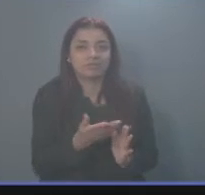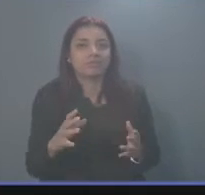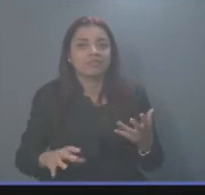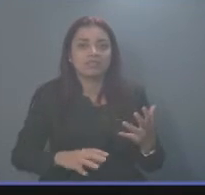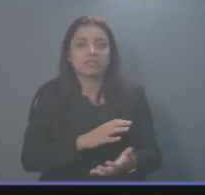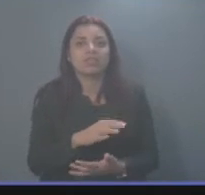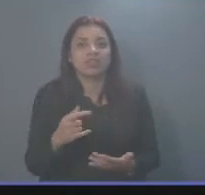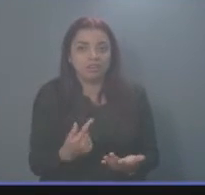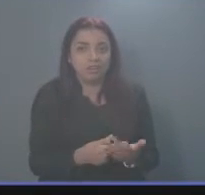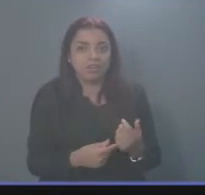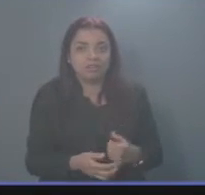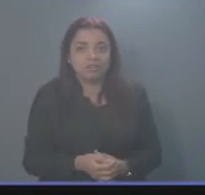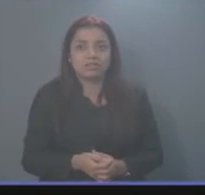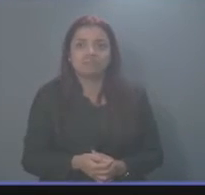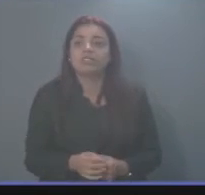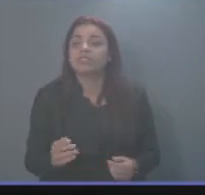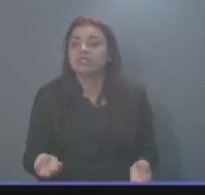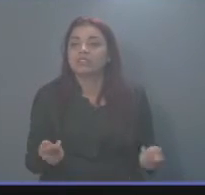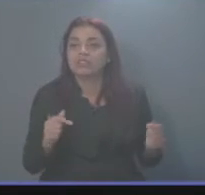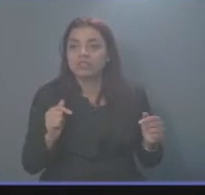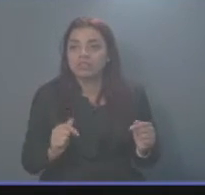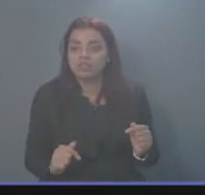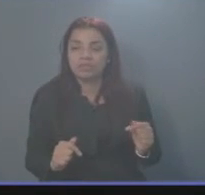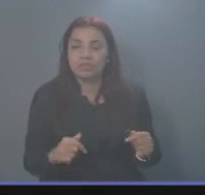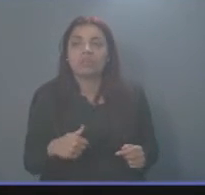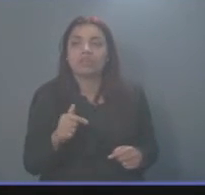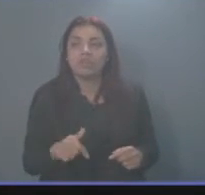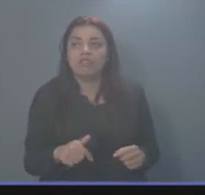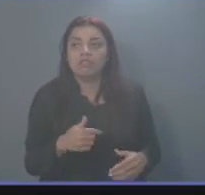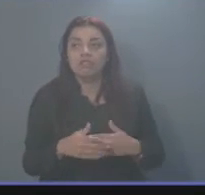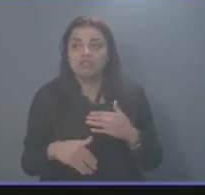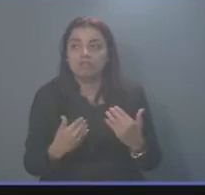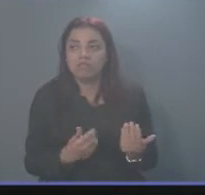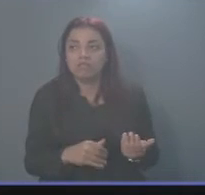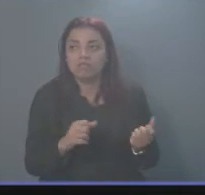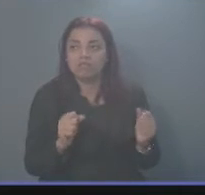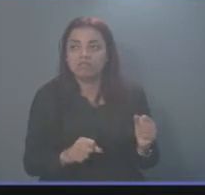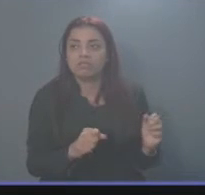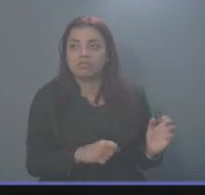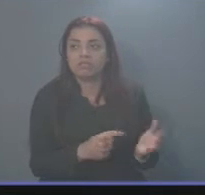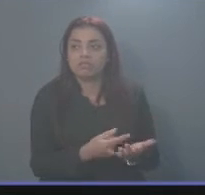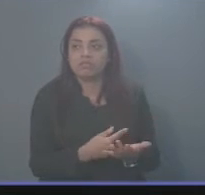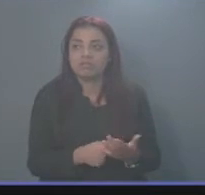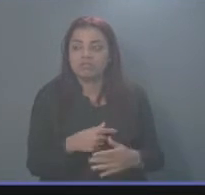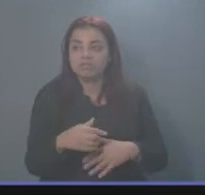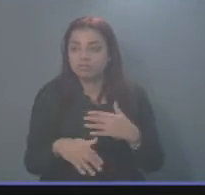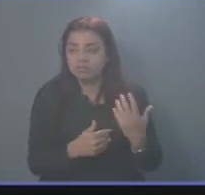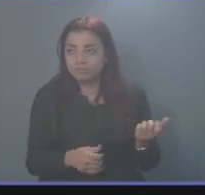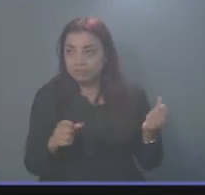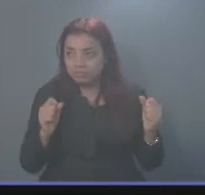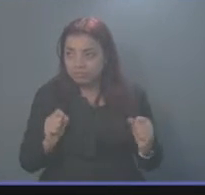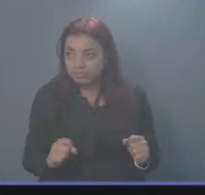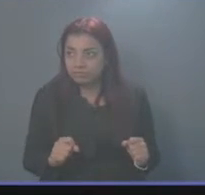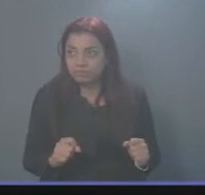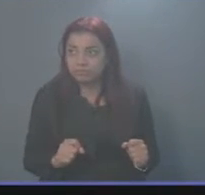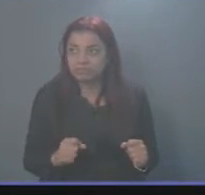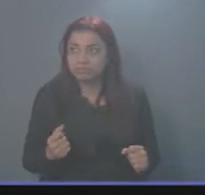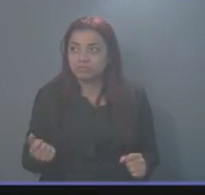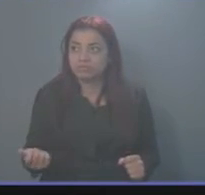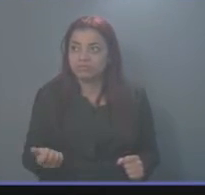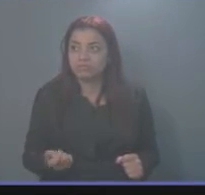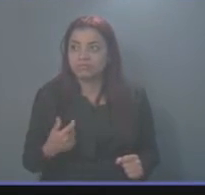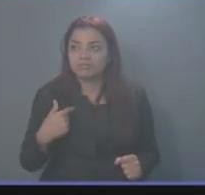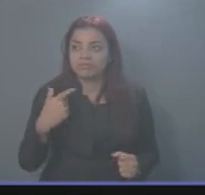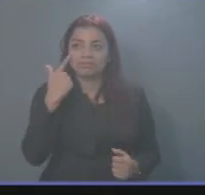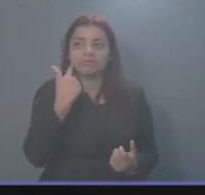complicaciones. Hoy por hoy van a ser las federaciones, con esta nueva ley, que tendrán la obligación de adquirir y